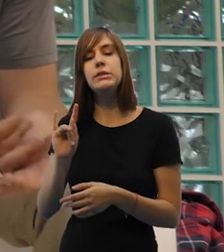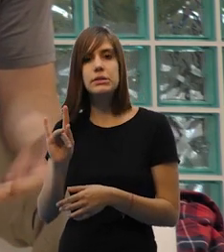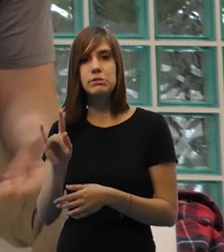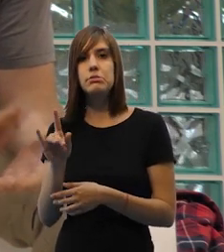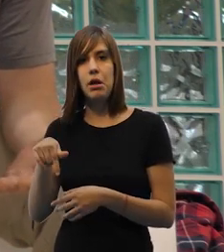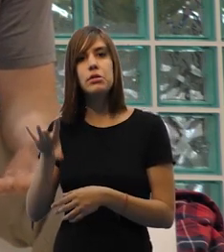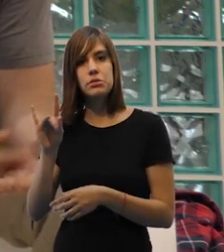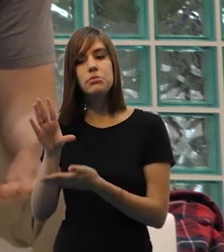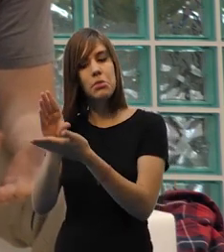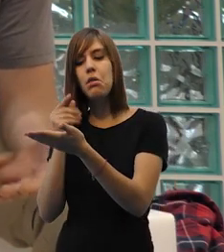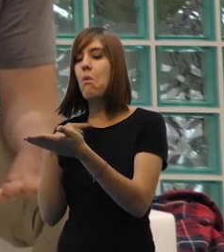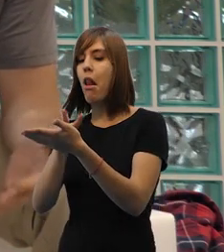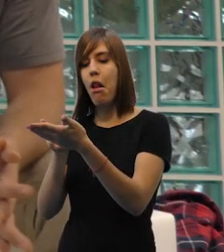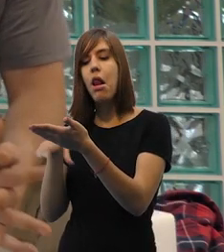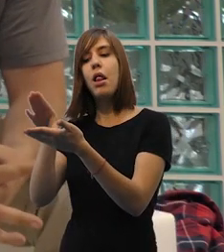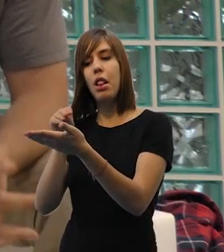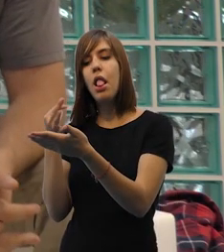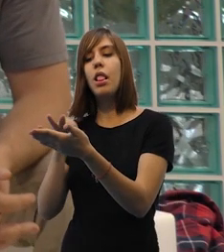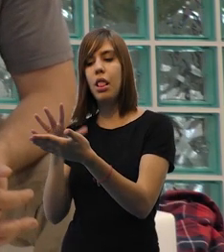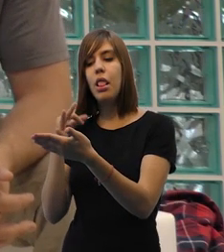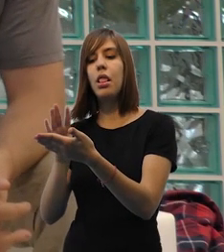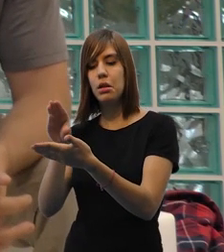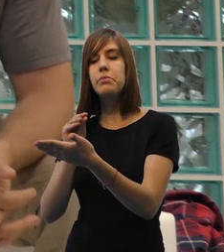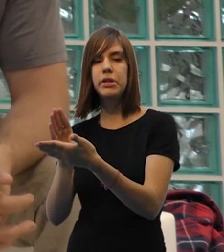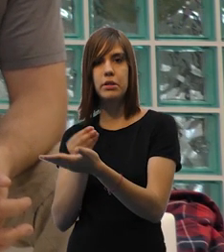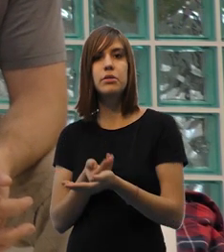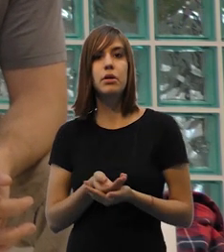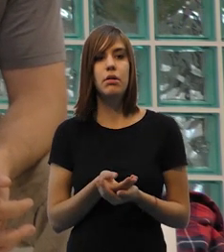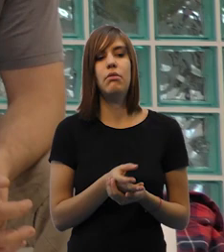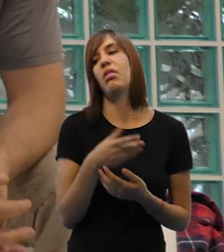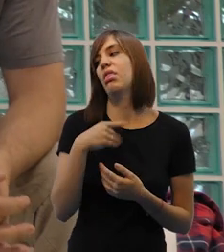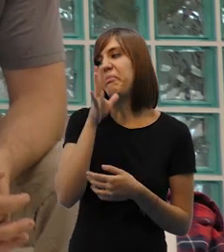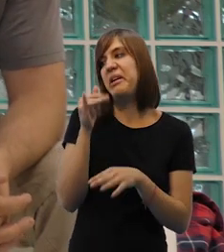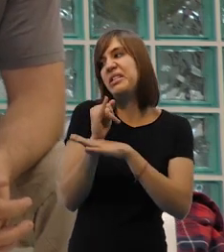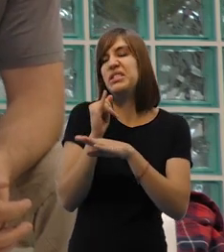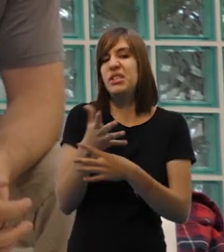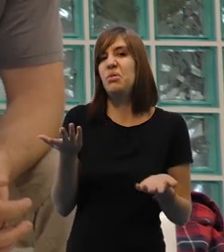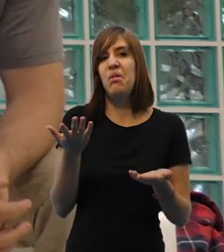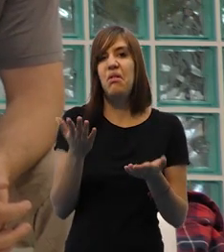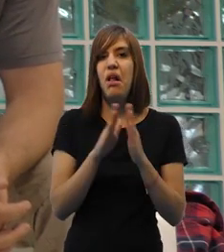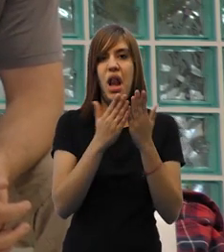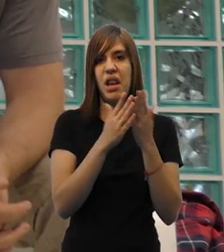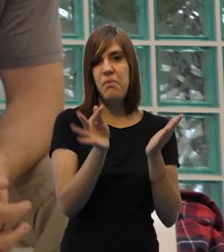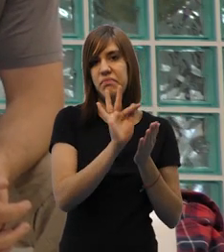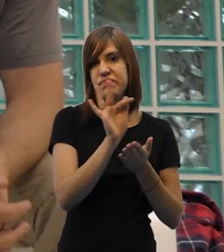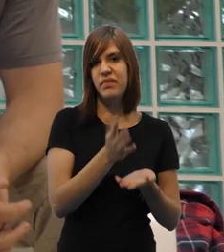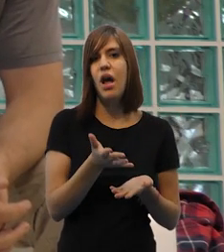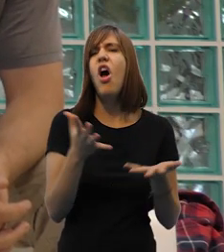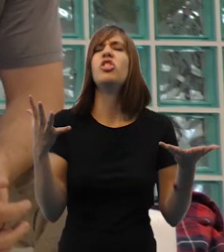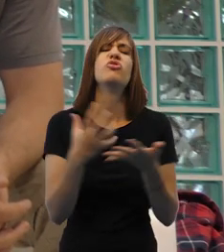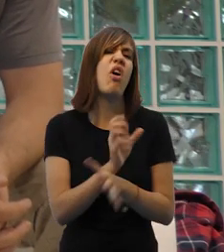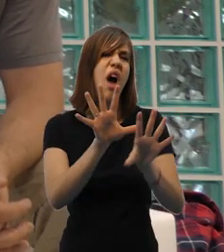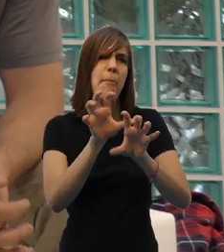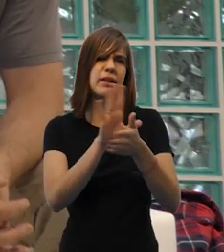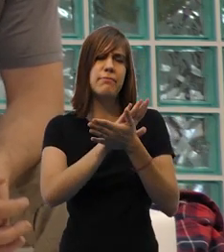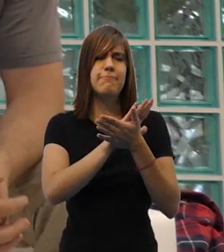Aquí seguro leo, me voy enterando. Porque en el instituto el manual era aprenderte todo